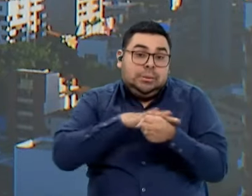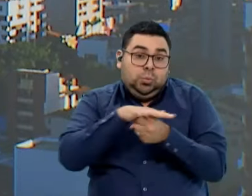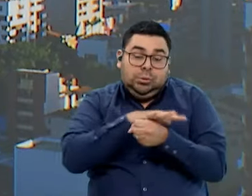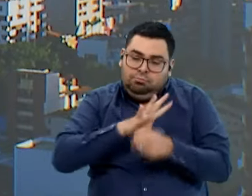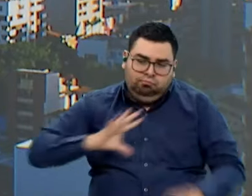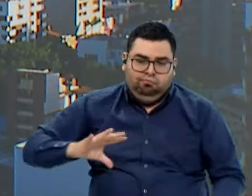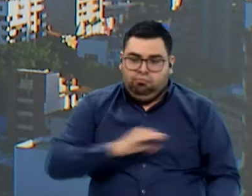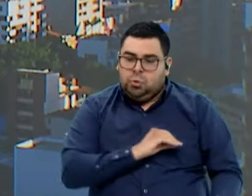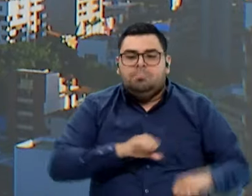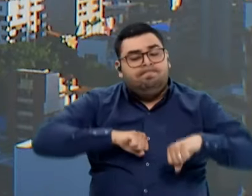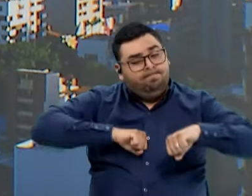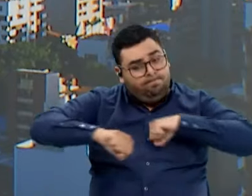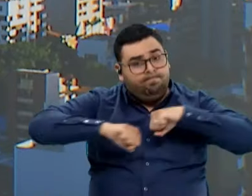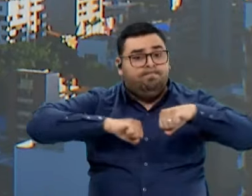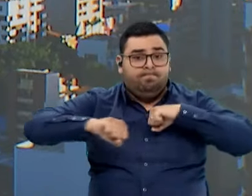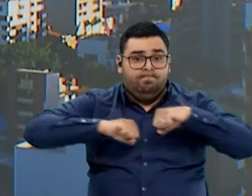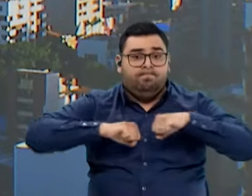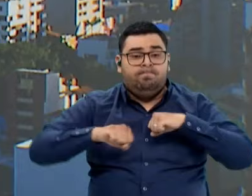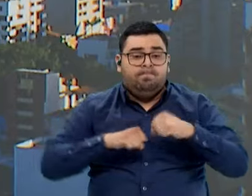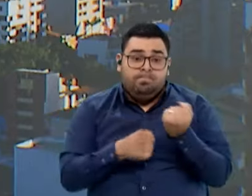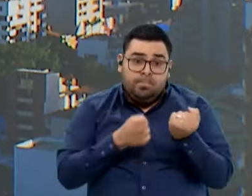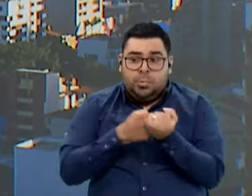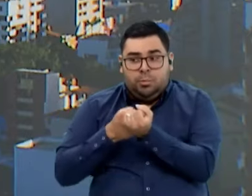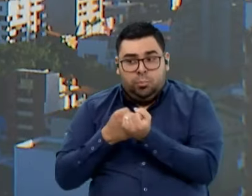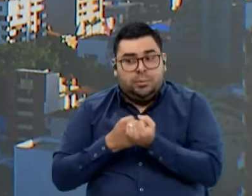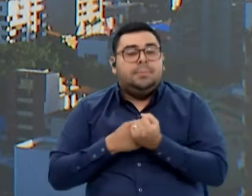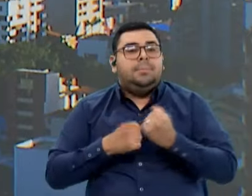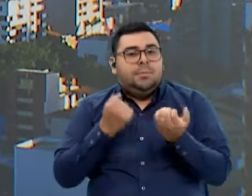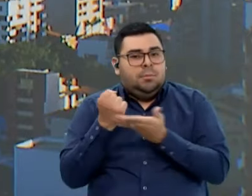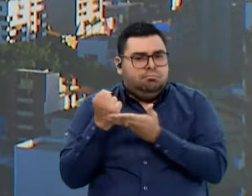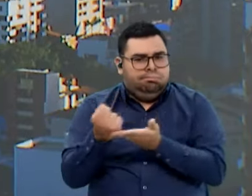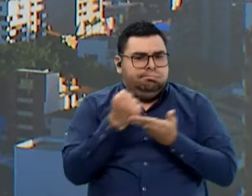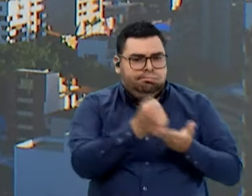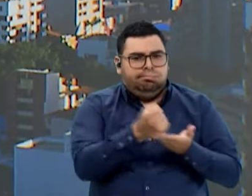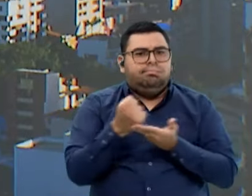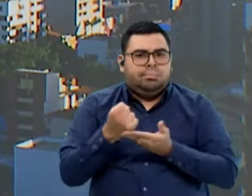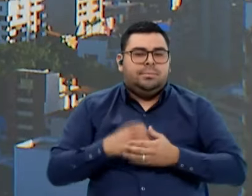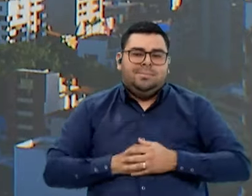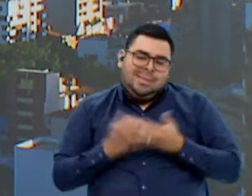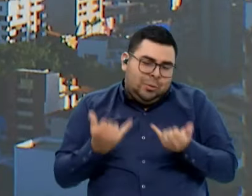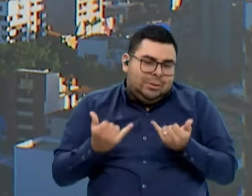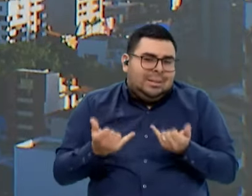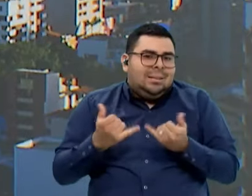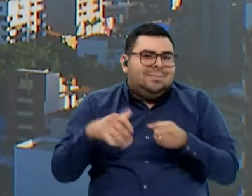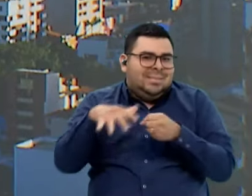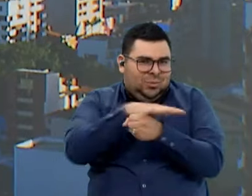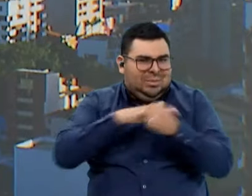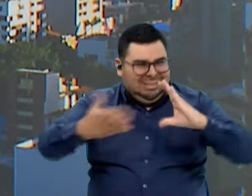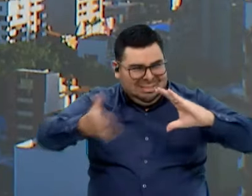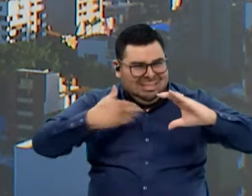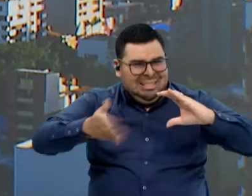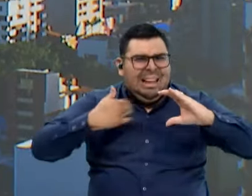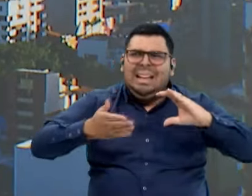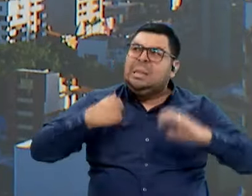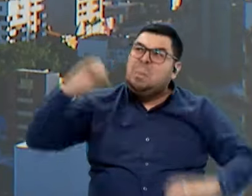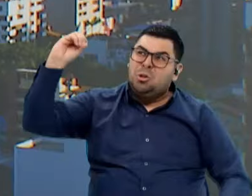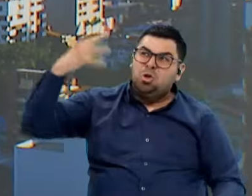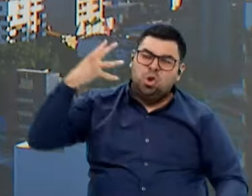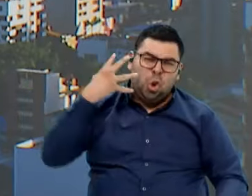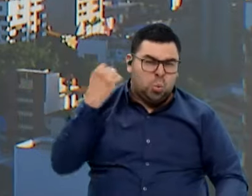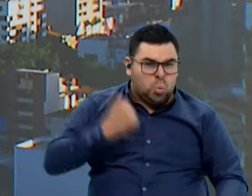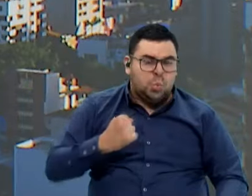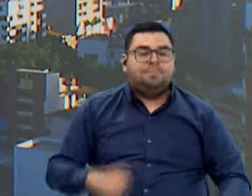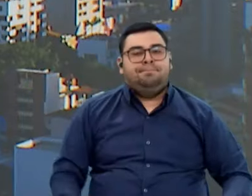este fenómeno del Niño adelante, porque el fenómeno del Niño es una acción conjunta entre todas las fuerzas y entre todas las entidades.